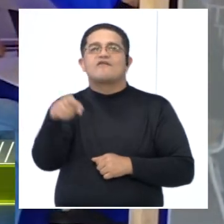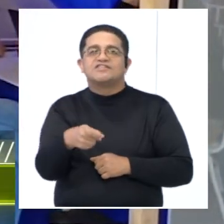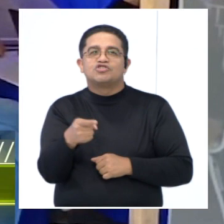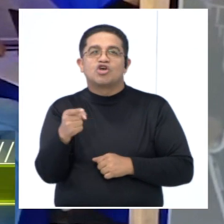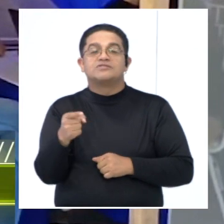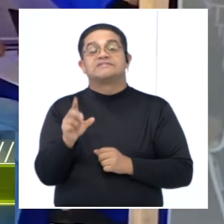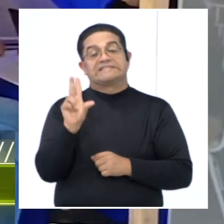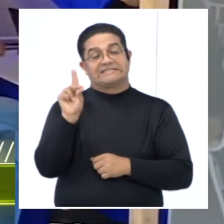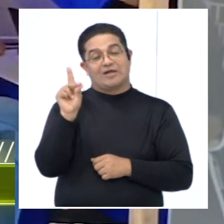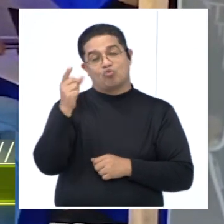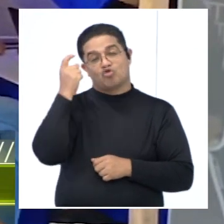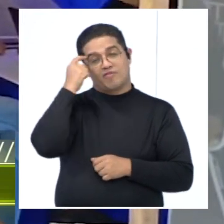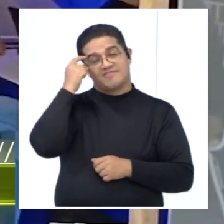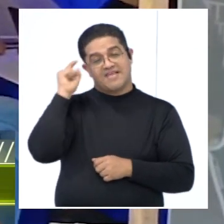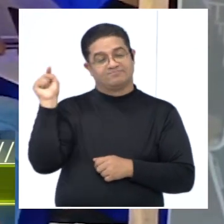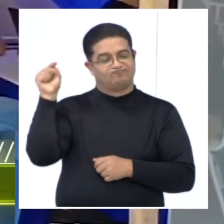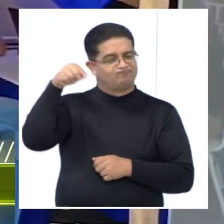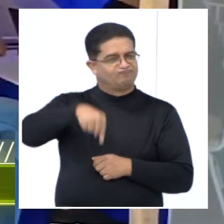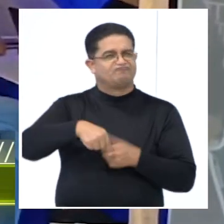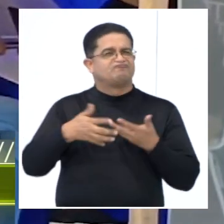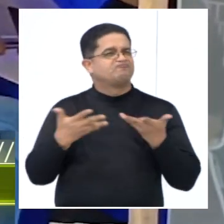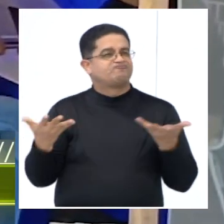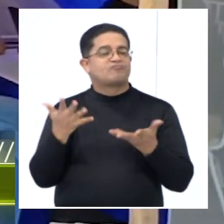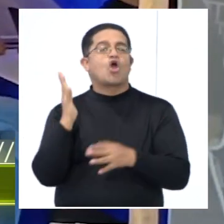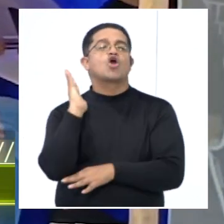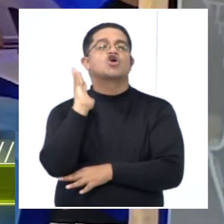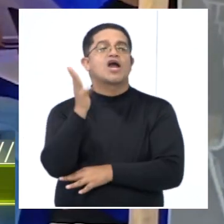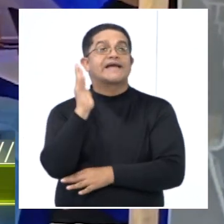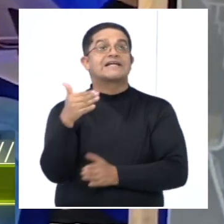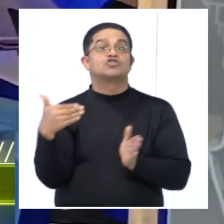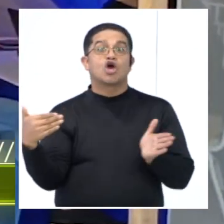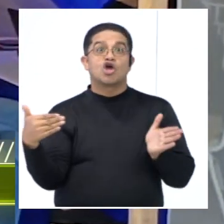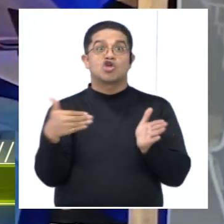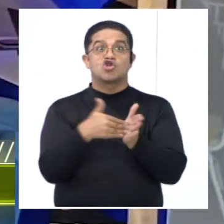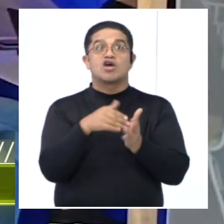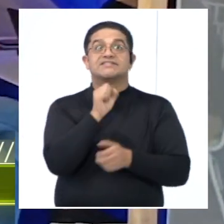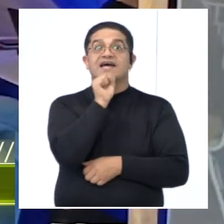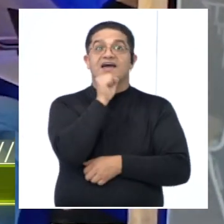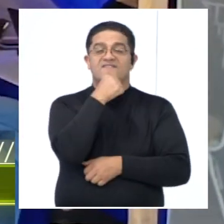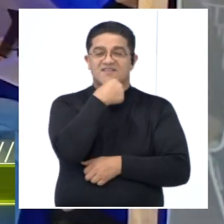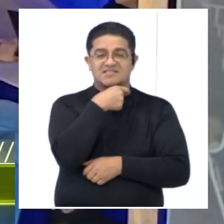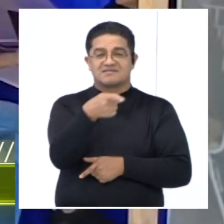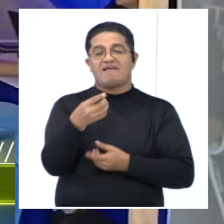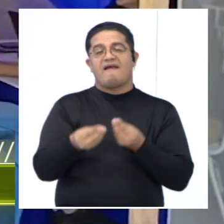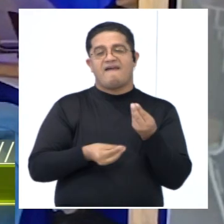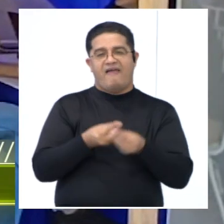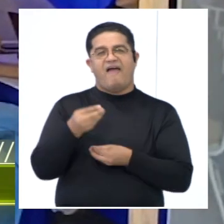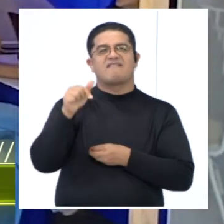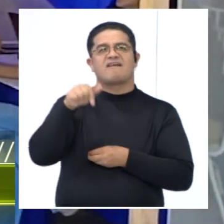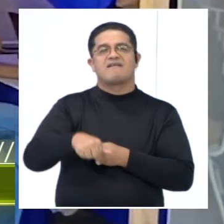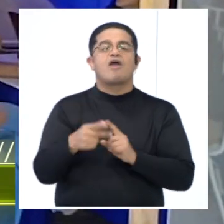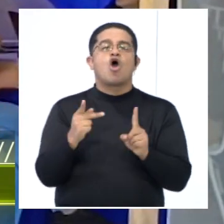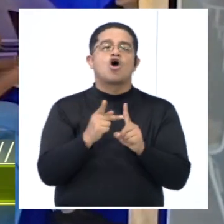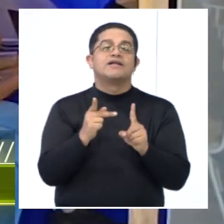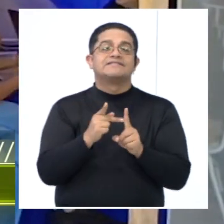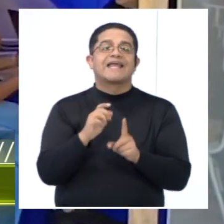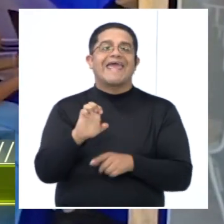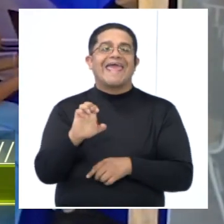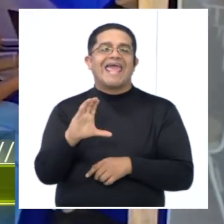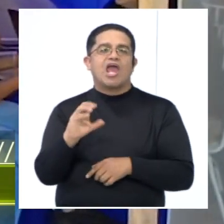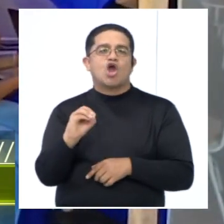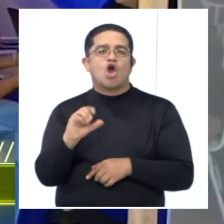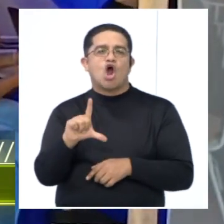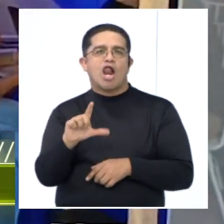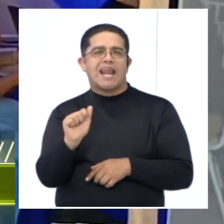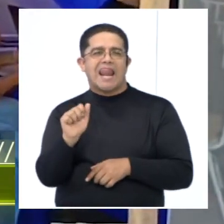segundo día consecutivo en el Congreso de Antienvejecimiento y Longevidad que se desarrolla en las instalaciones del Hotel Ecoland en la isla